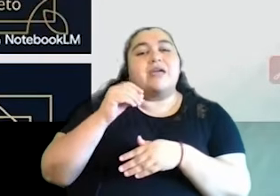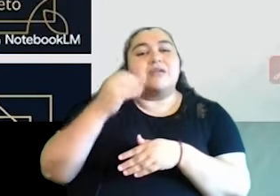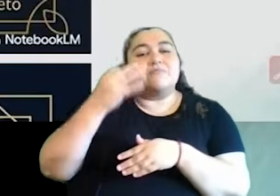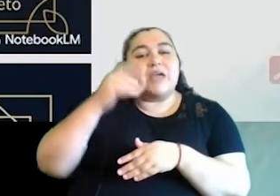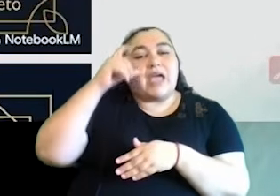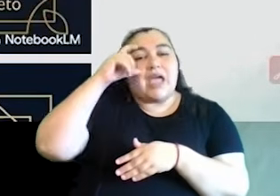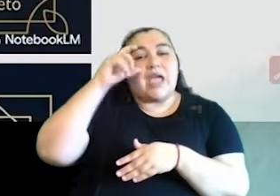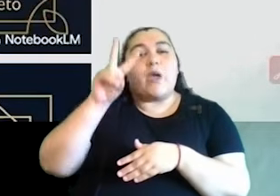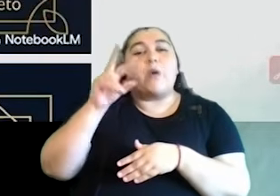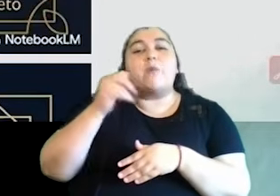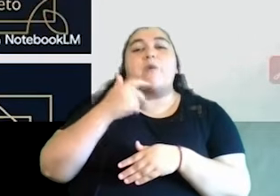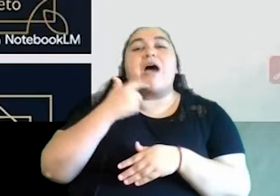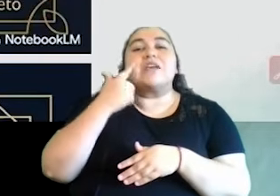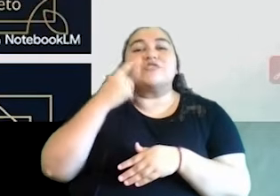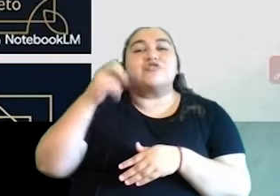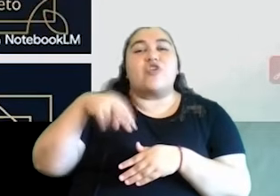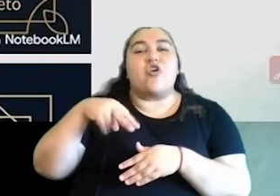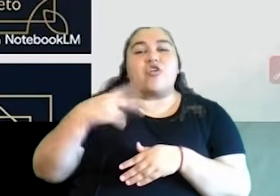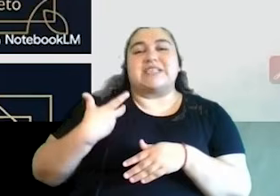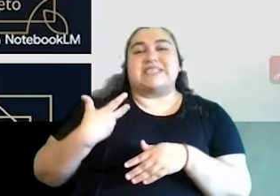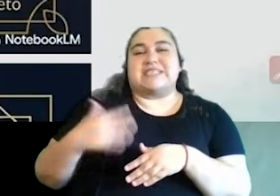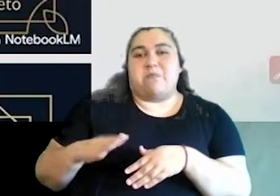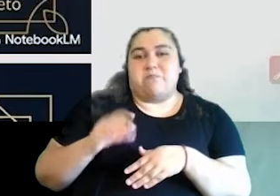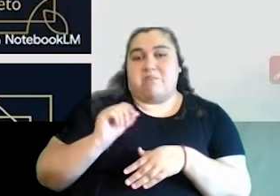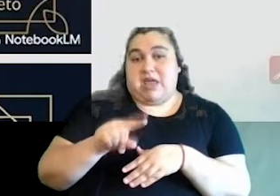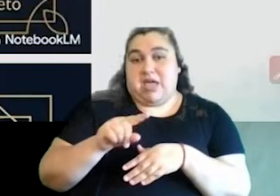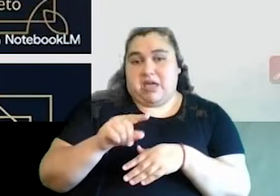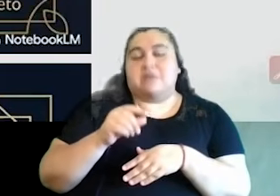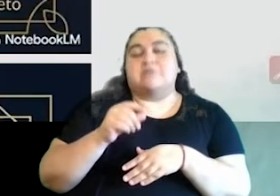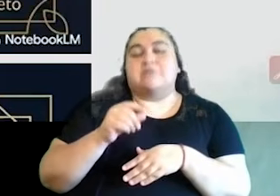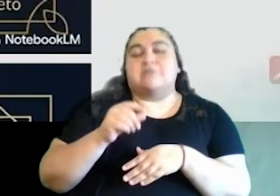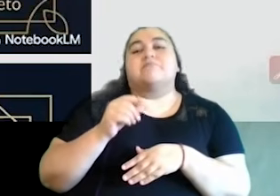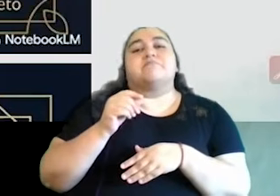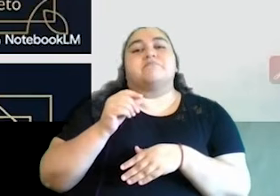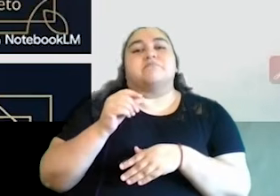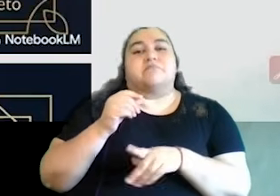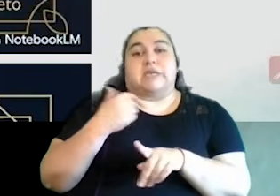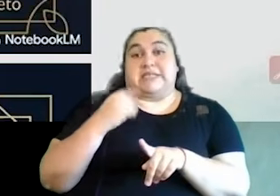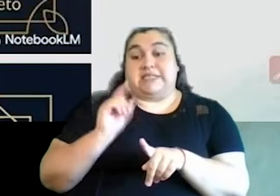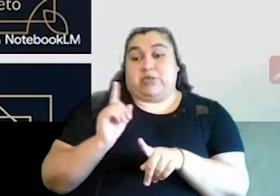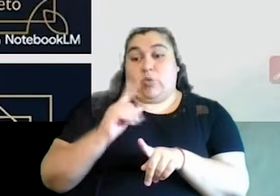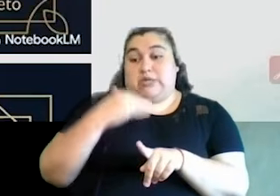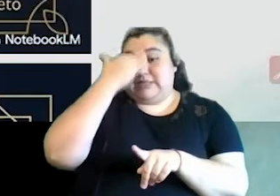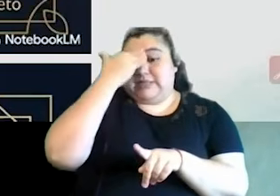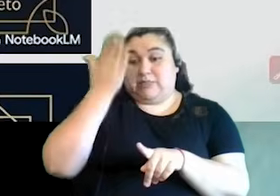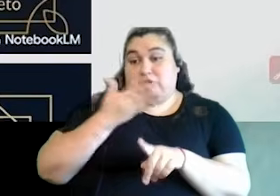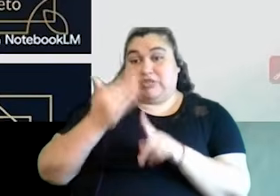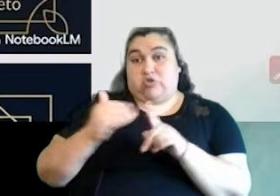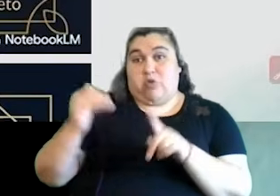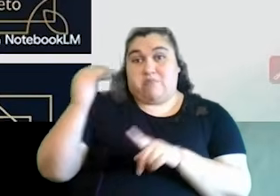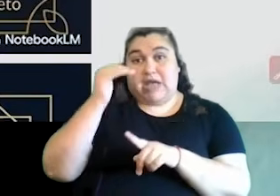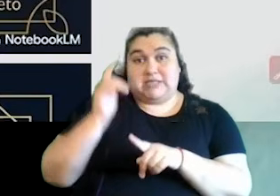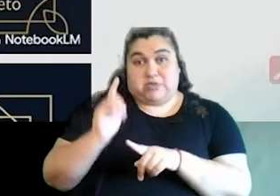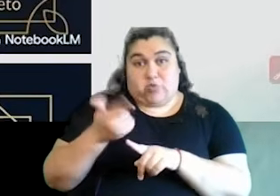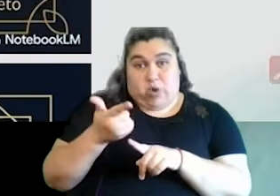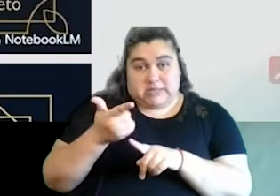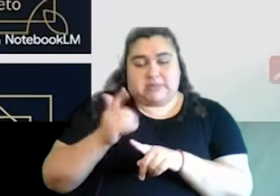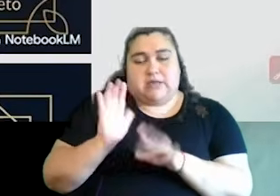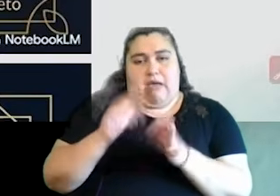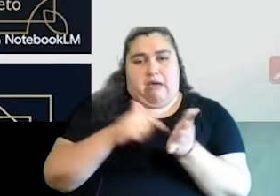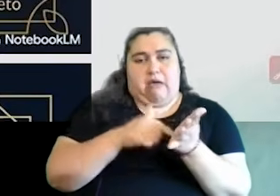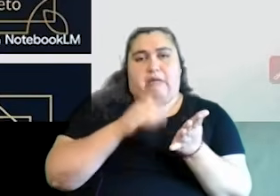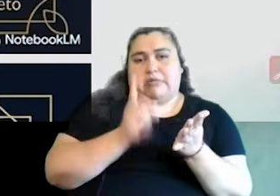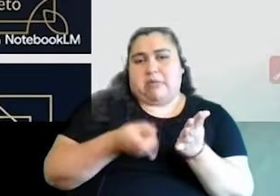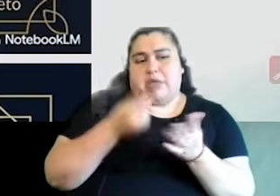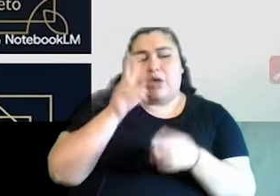100 millones de pesos. Si la diferencia no es mayor al 15%, pero sí supera los 100 millones de pesos, también podemos